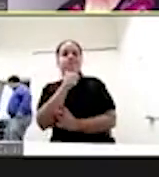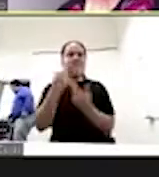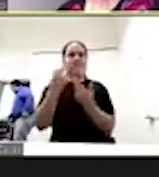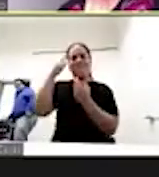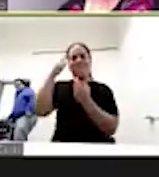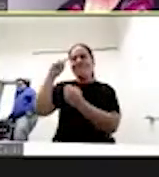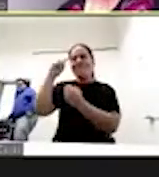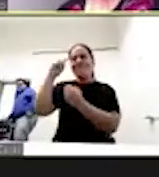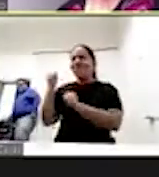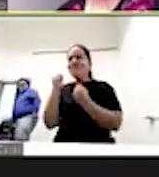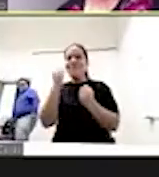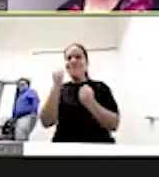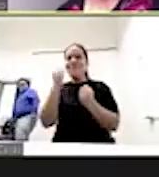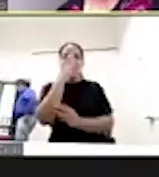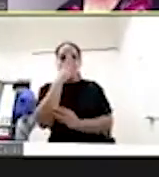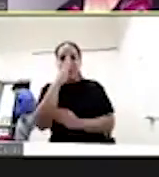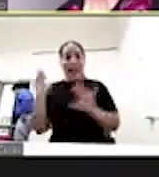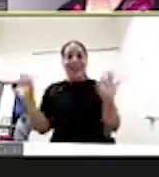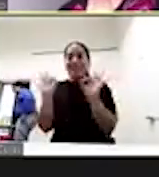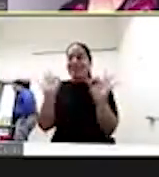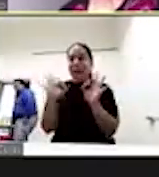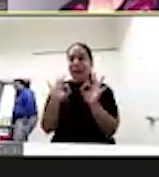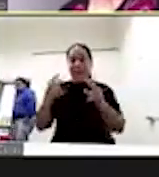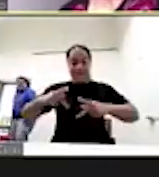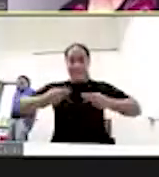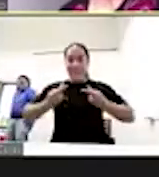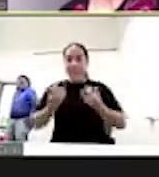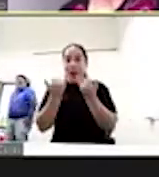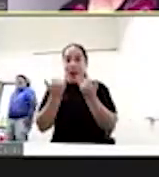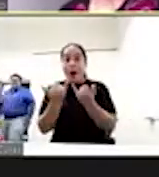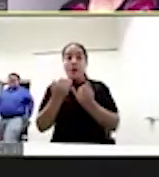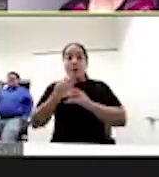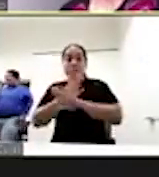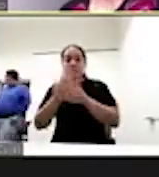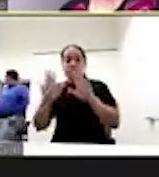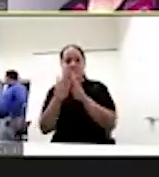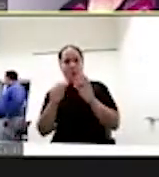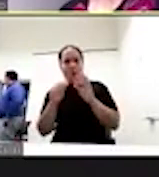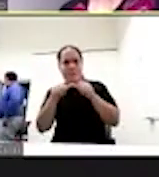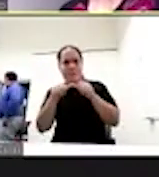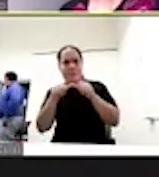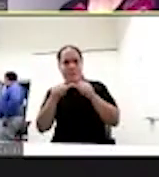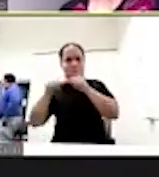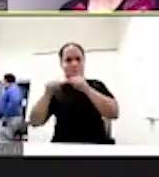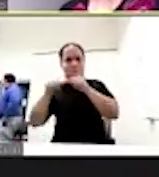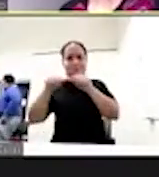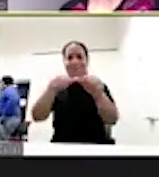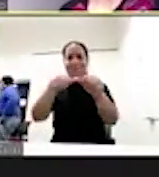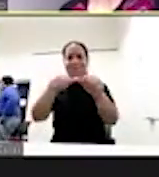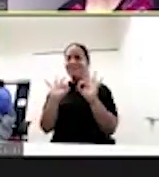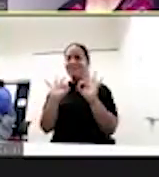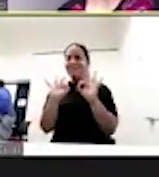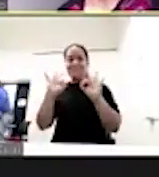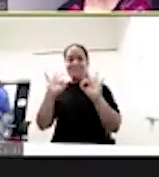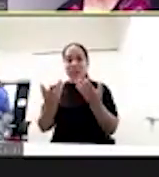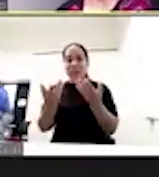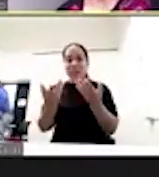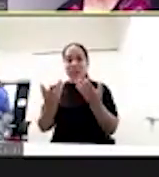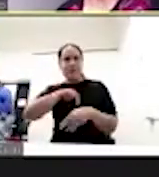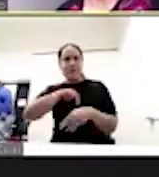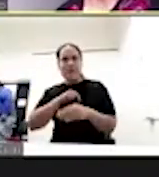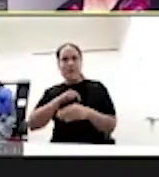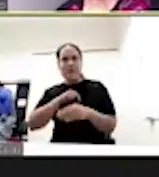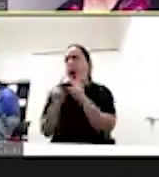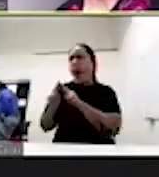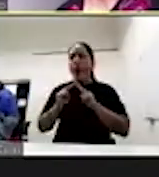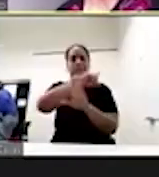Ya nada en nuestra vida es certero, conocido ni seguro. Todo puede